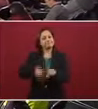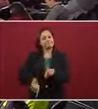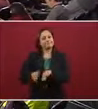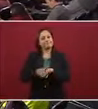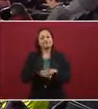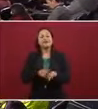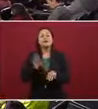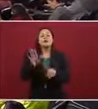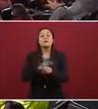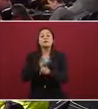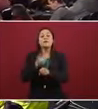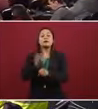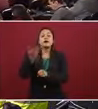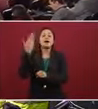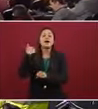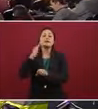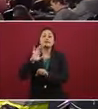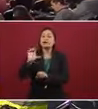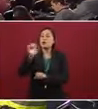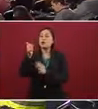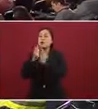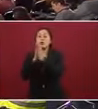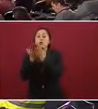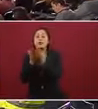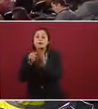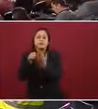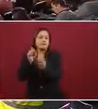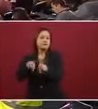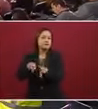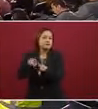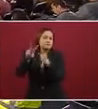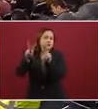escribió con ese título, pero va a ser así.